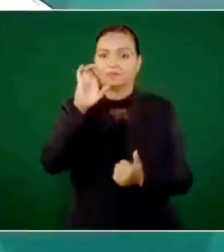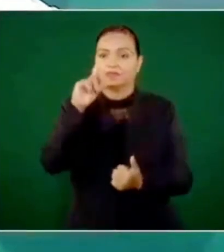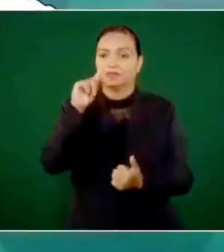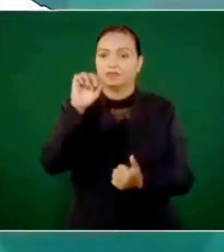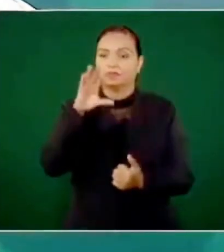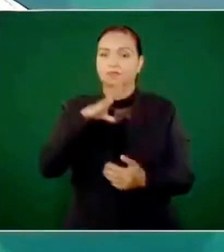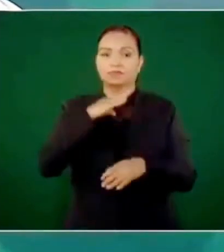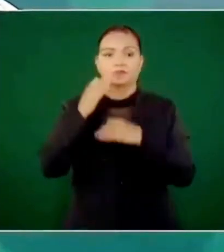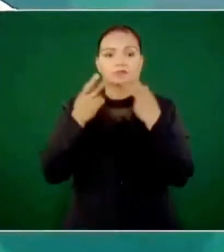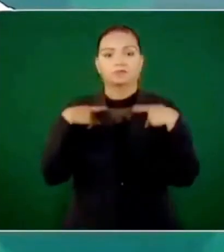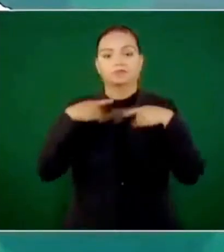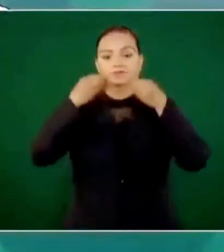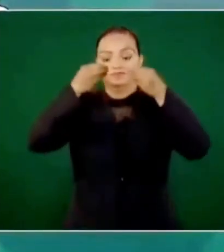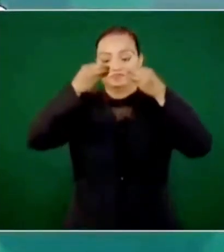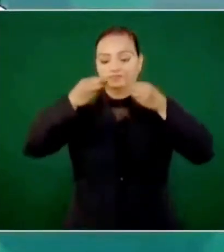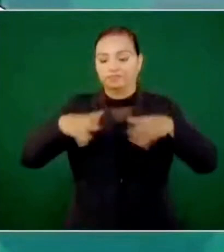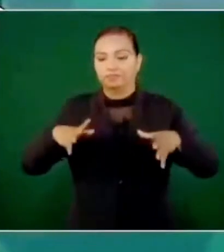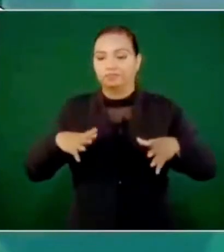estamos perdidos.